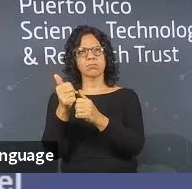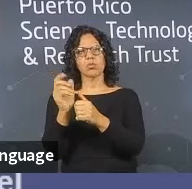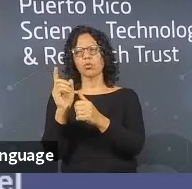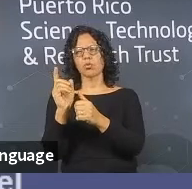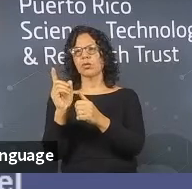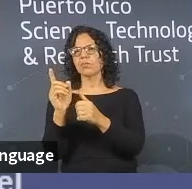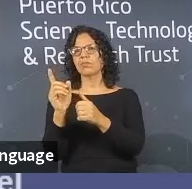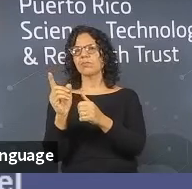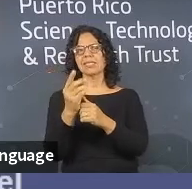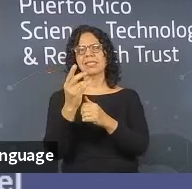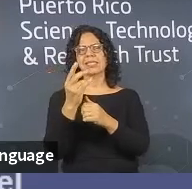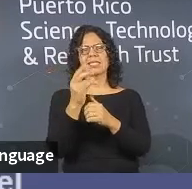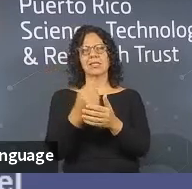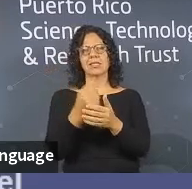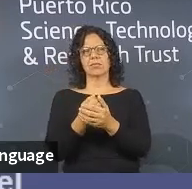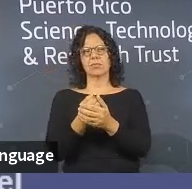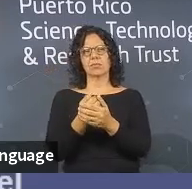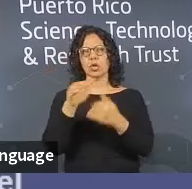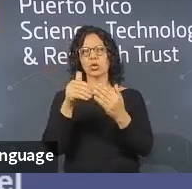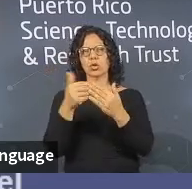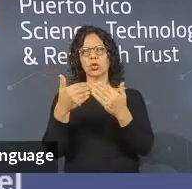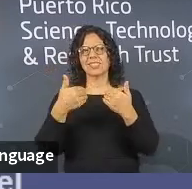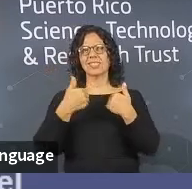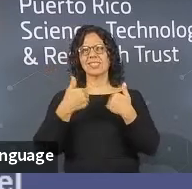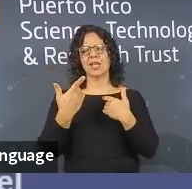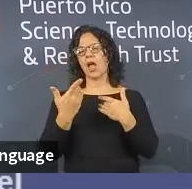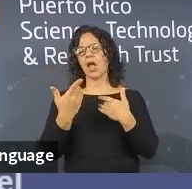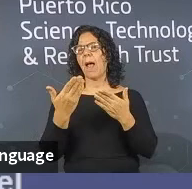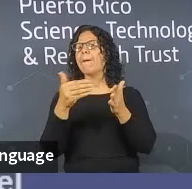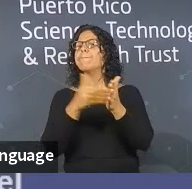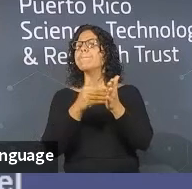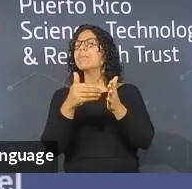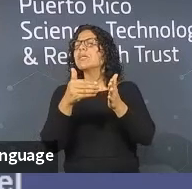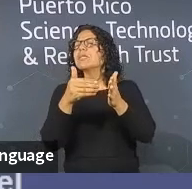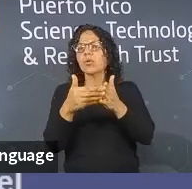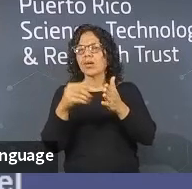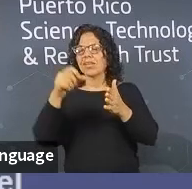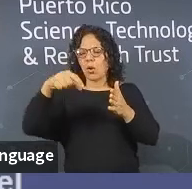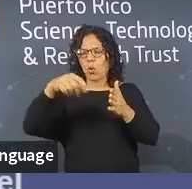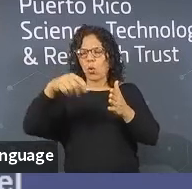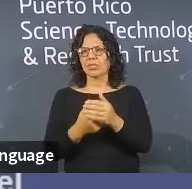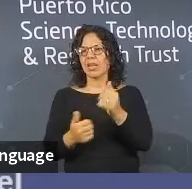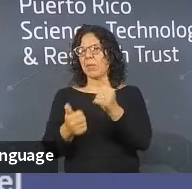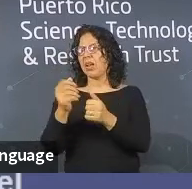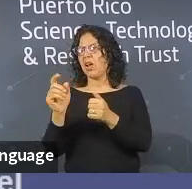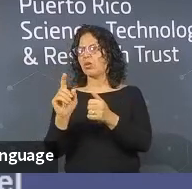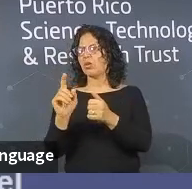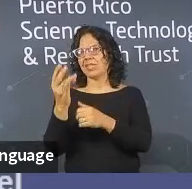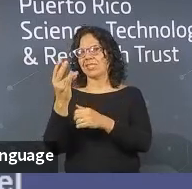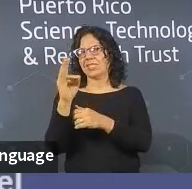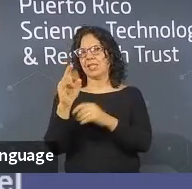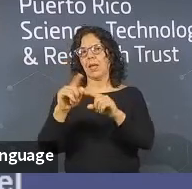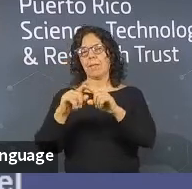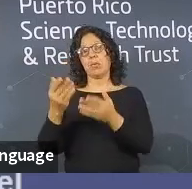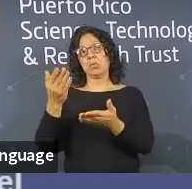17. Una boquilla va a producir miles, millones de gotas. Entonces, la mayoría están en 17, pero